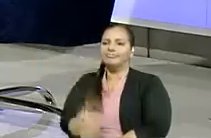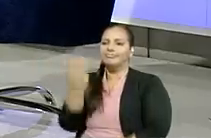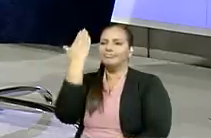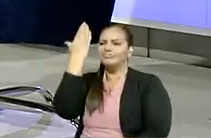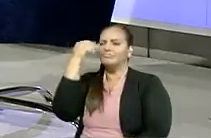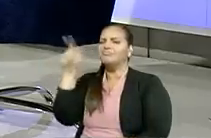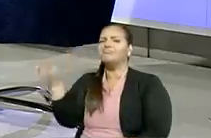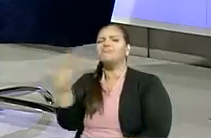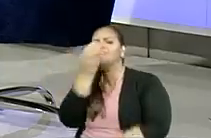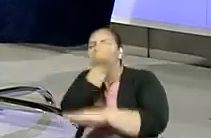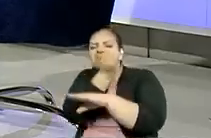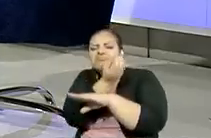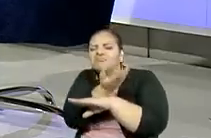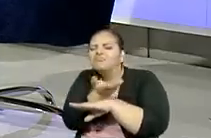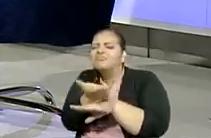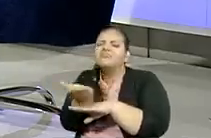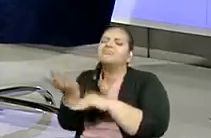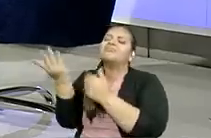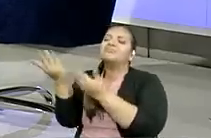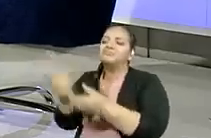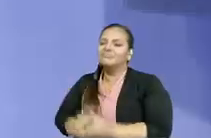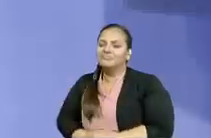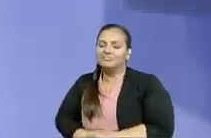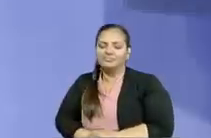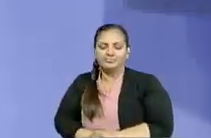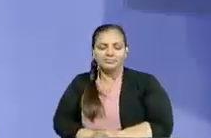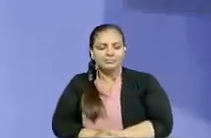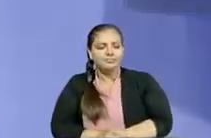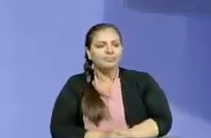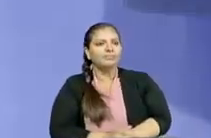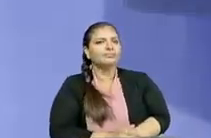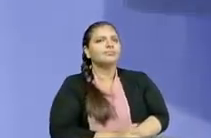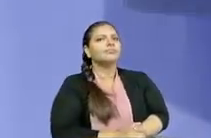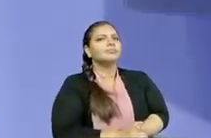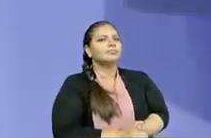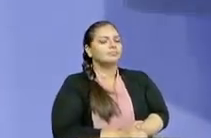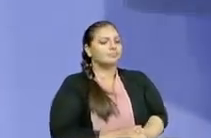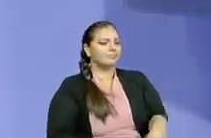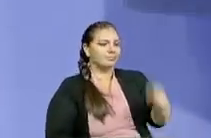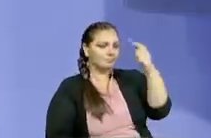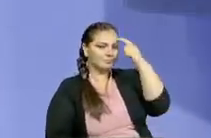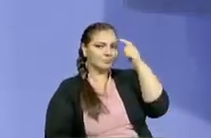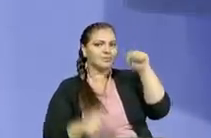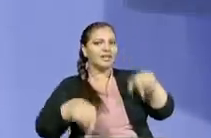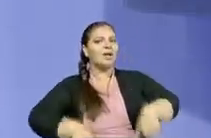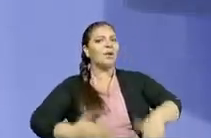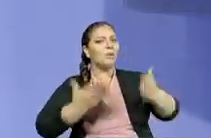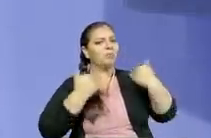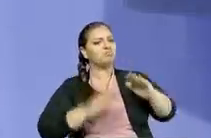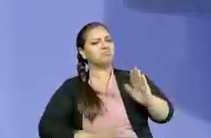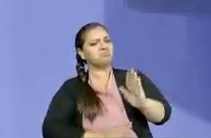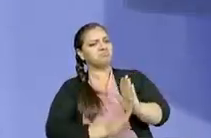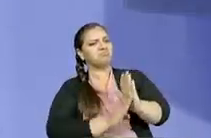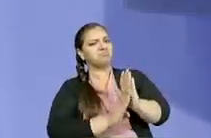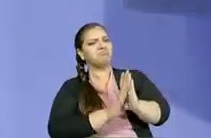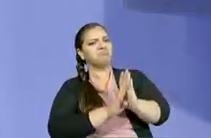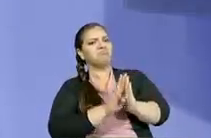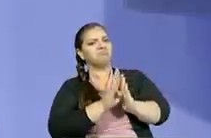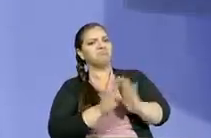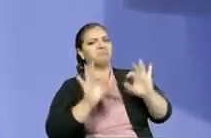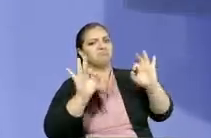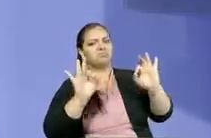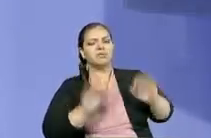de paso para los guayaquileños y ecuatorianos que nos sintonizan a esta hora de la mañana? Bueno, Guayaquil sin duda camina a vivir mejor cada